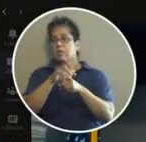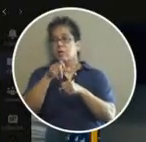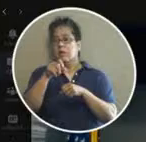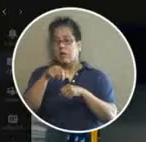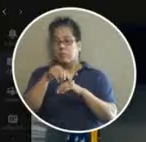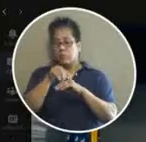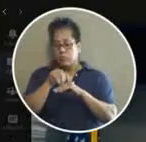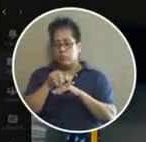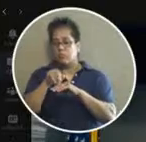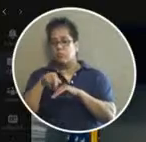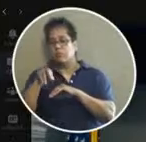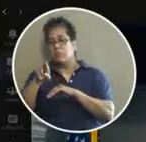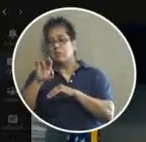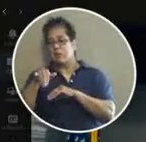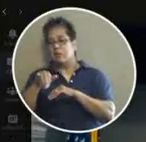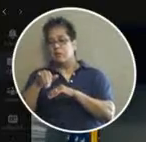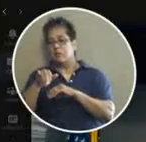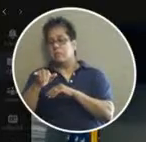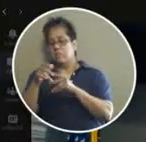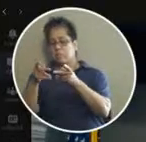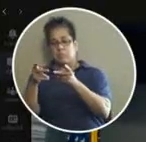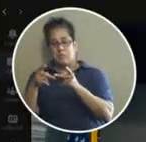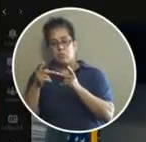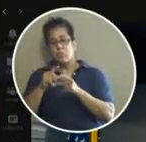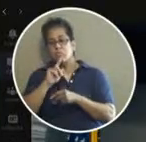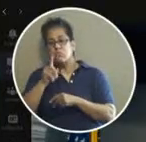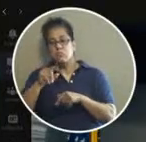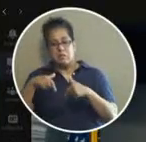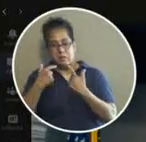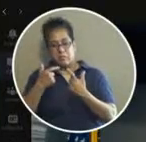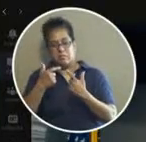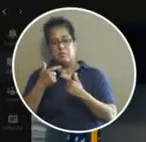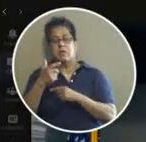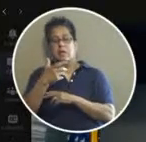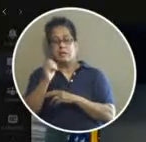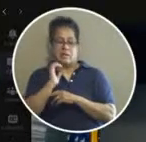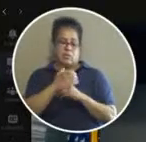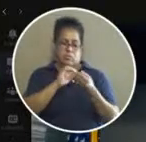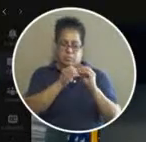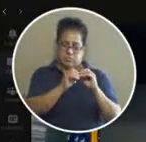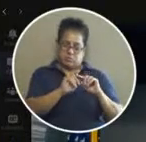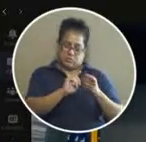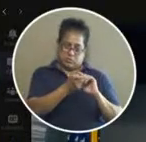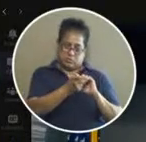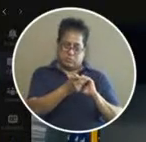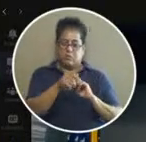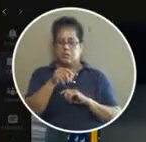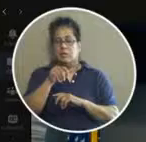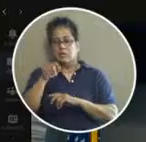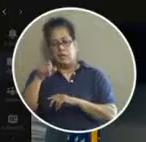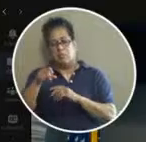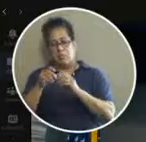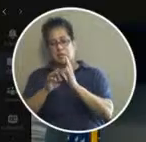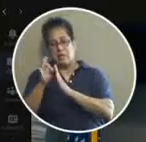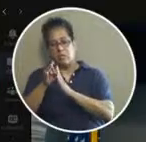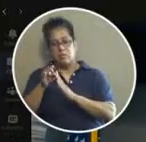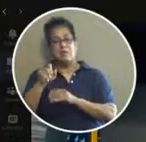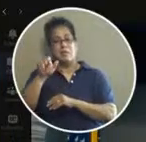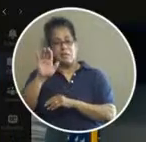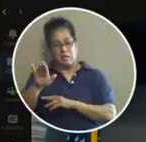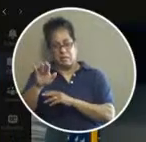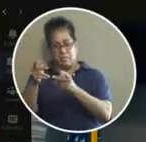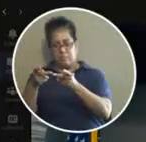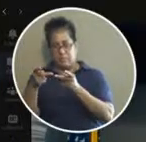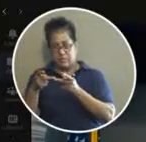las autoridades correspondientes para que ellos continúen realizando las investigaciones pertinentes. No